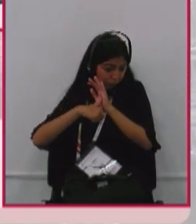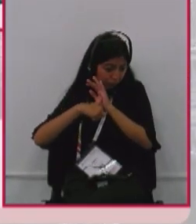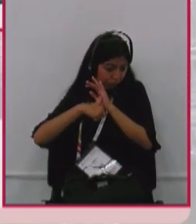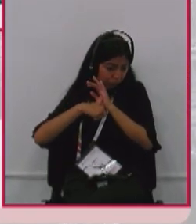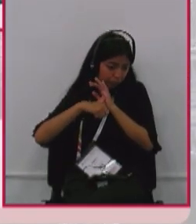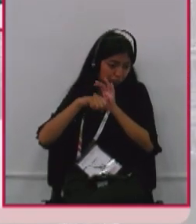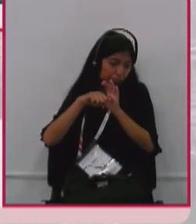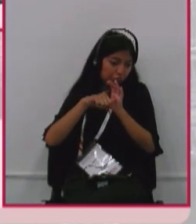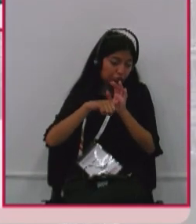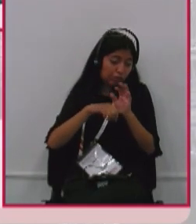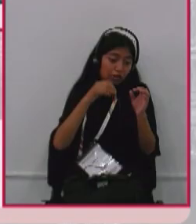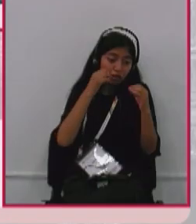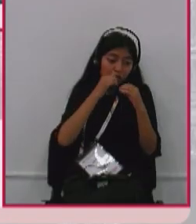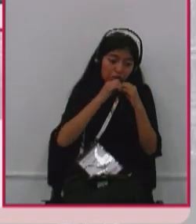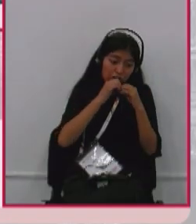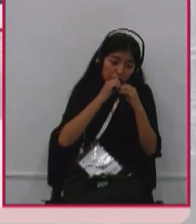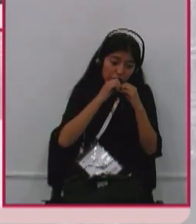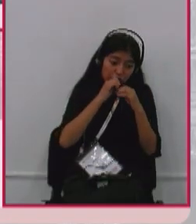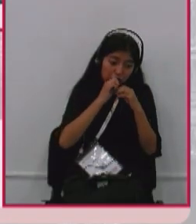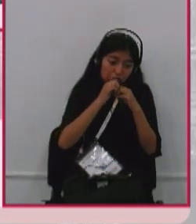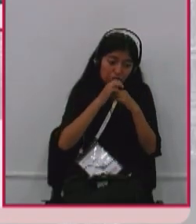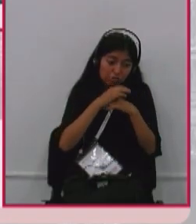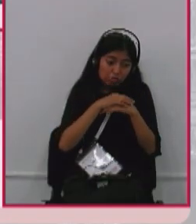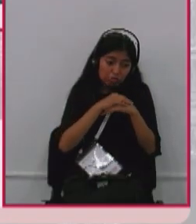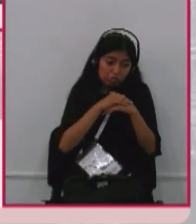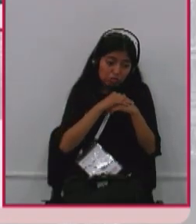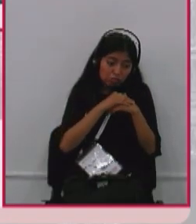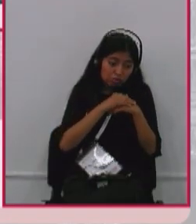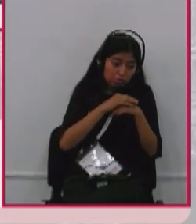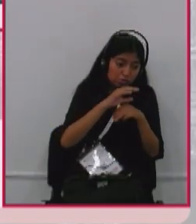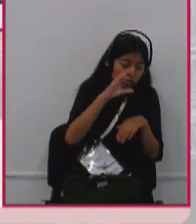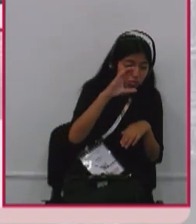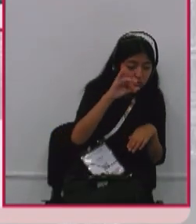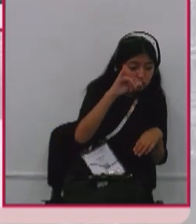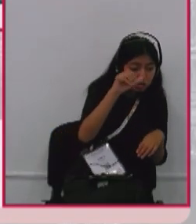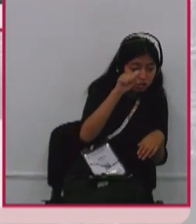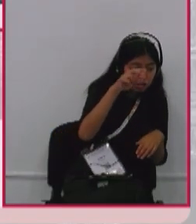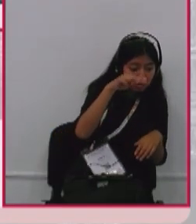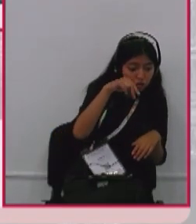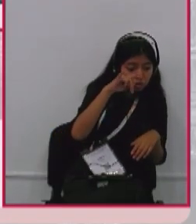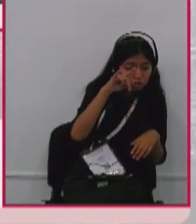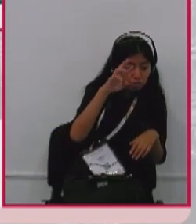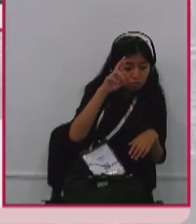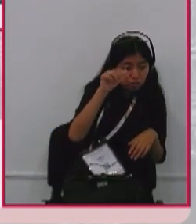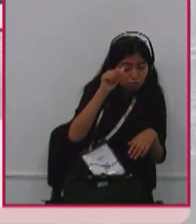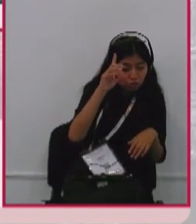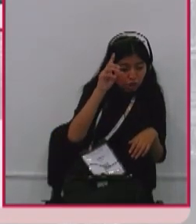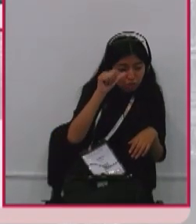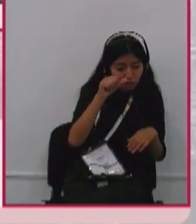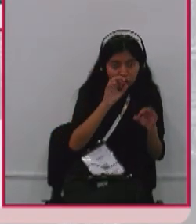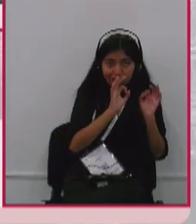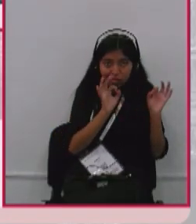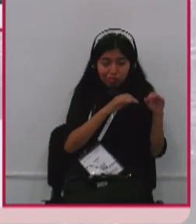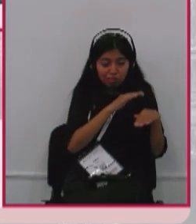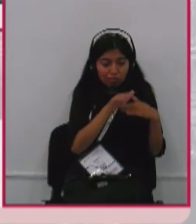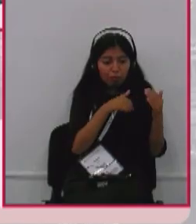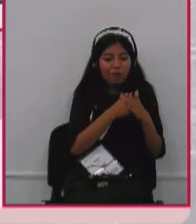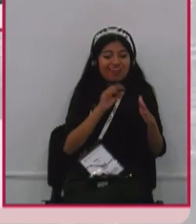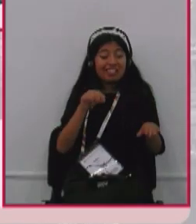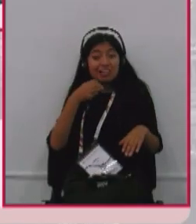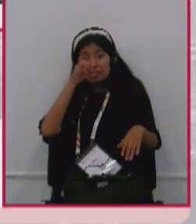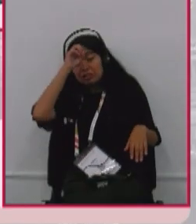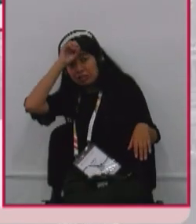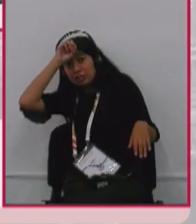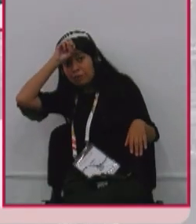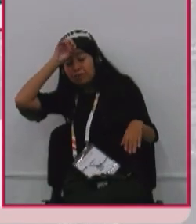donde la solución cianurada por riego convencional no ha podido llegar. Porque en Yanacocha nuestro mineral tiene